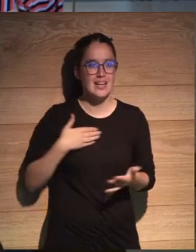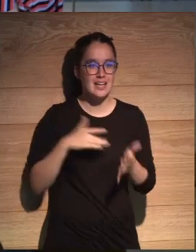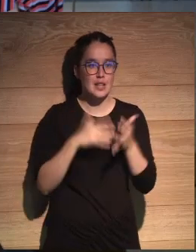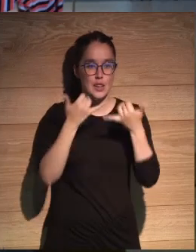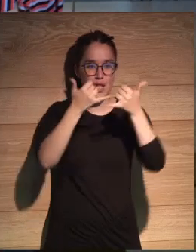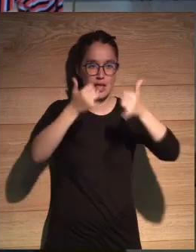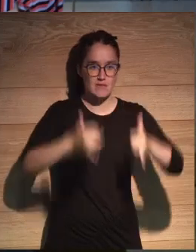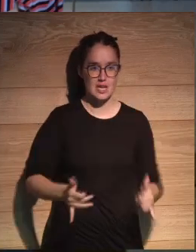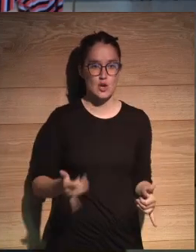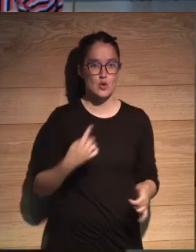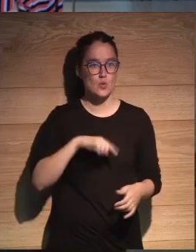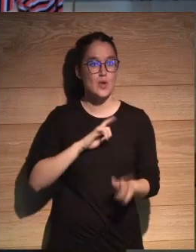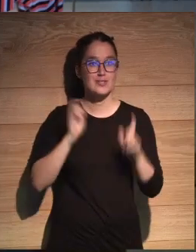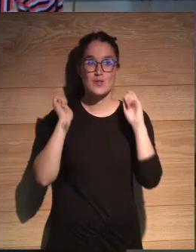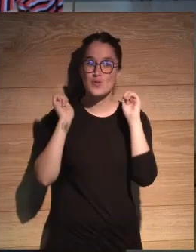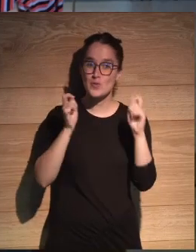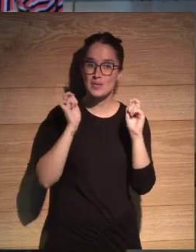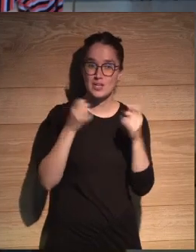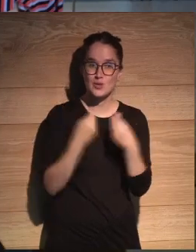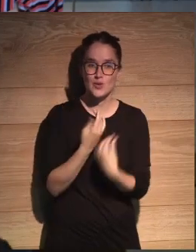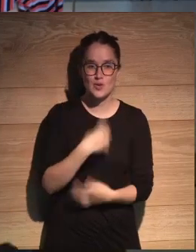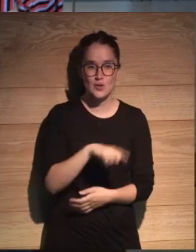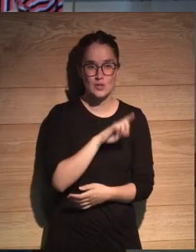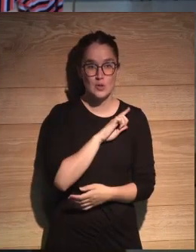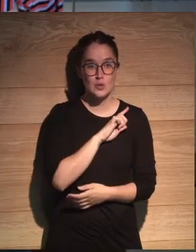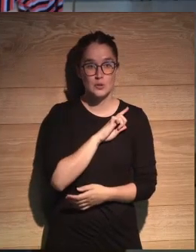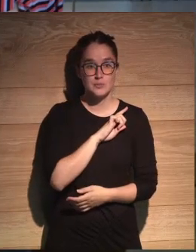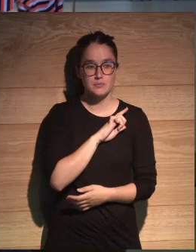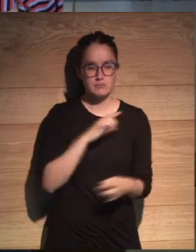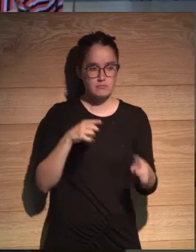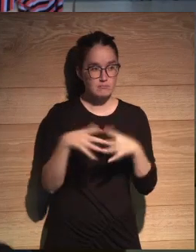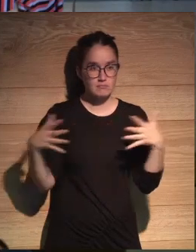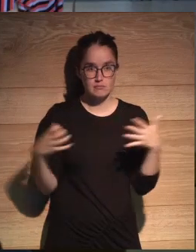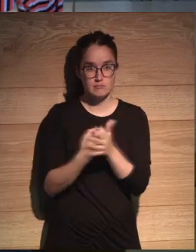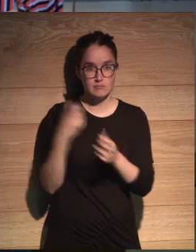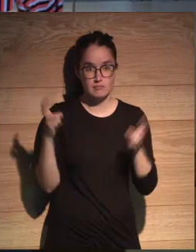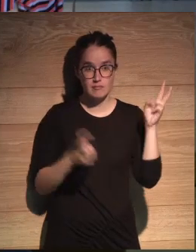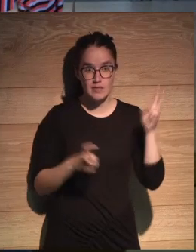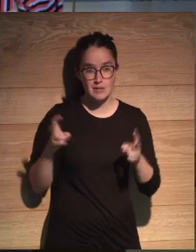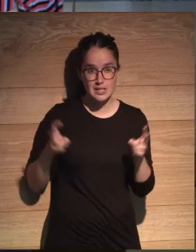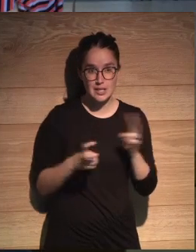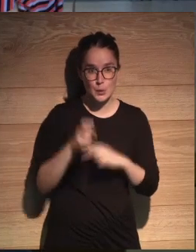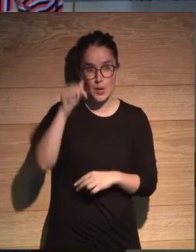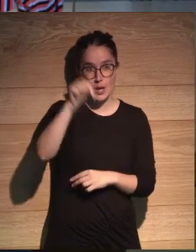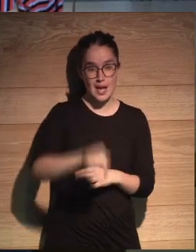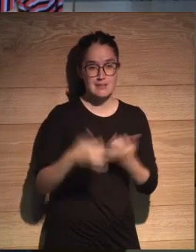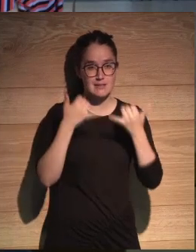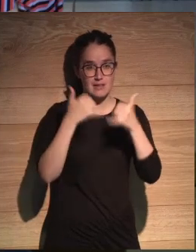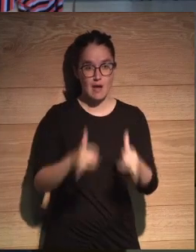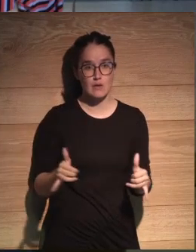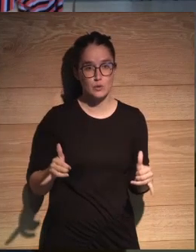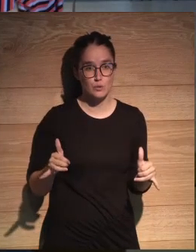celebrar nuestro cumpleaños con nosotros, y para todos los que han asistido a este